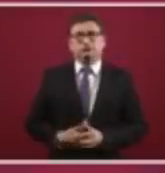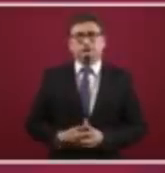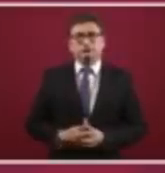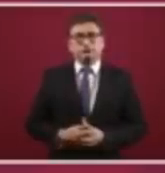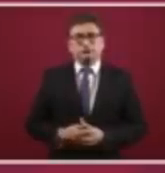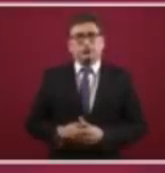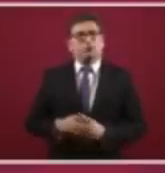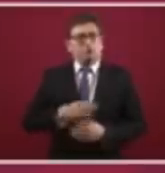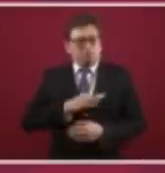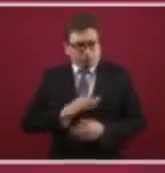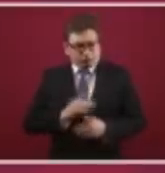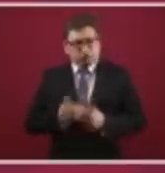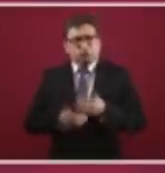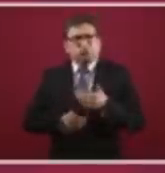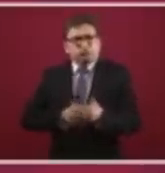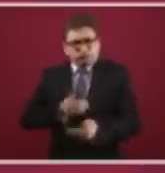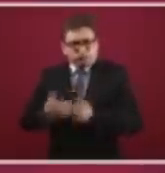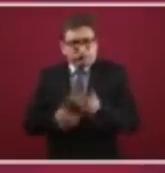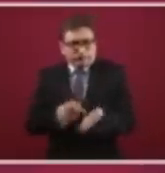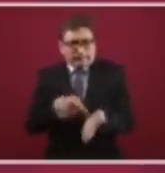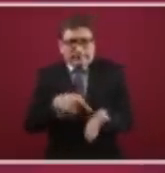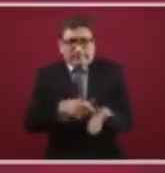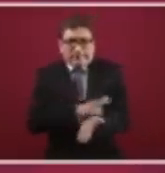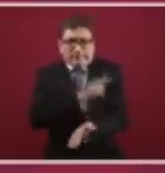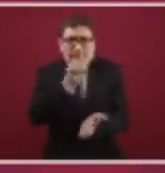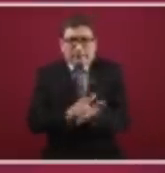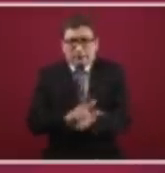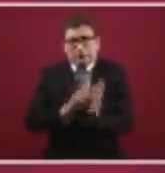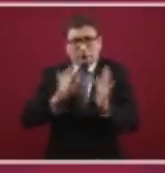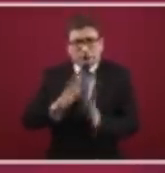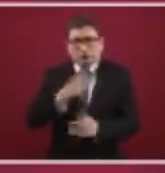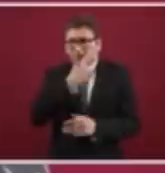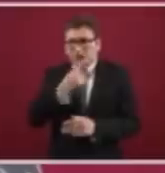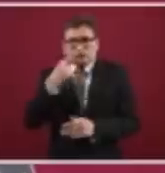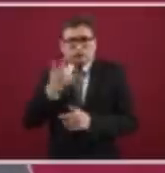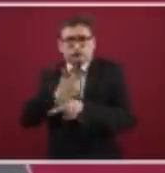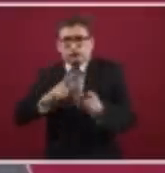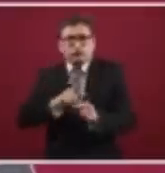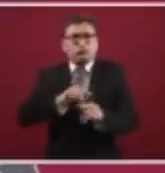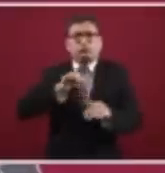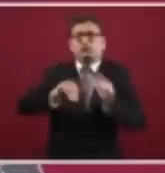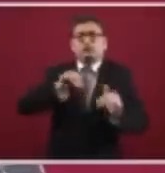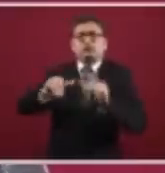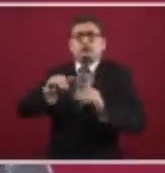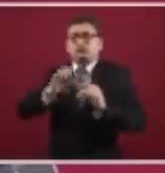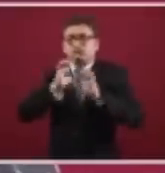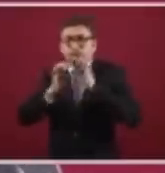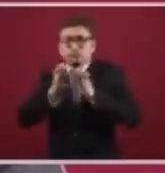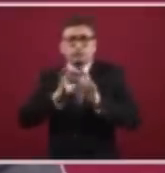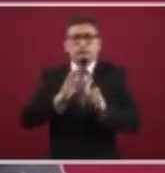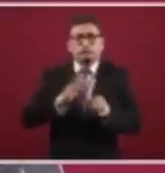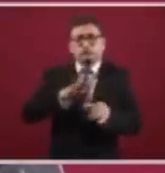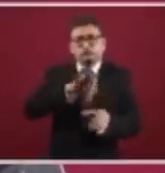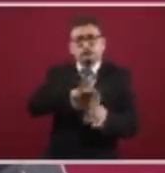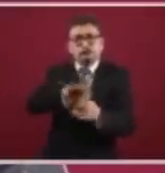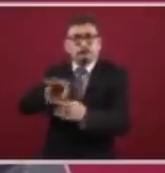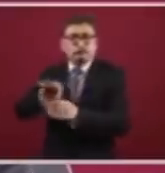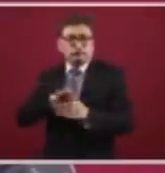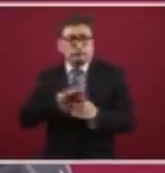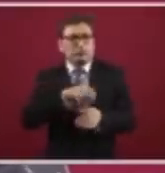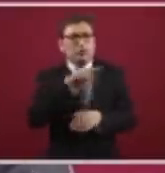existe un procedimiento legal democrático la consulta la revocación del mandato